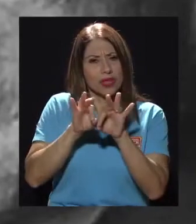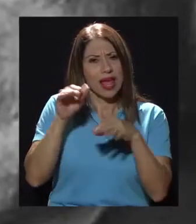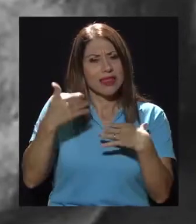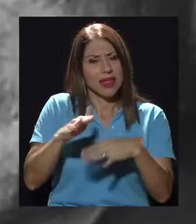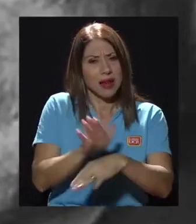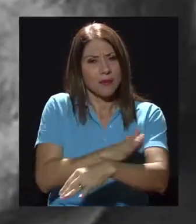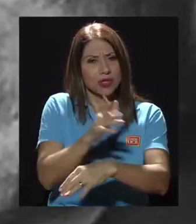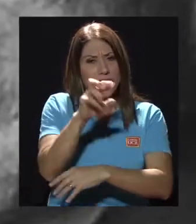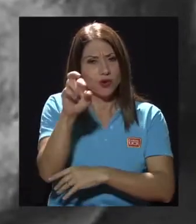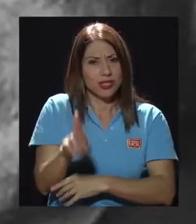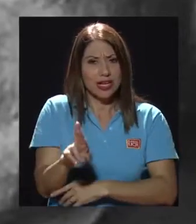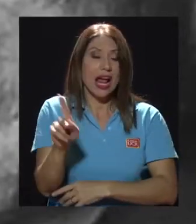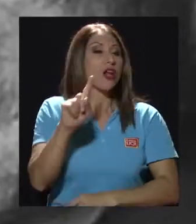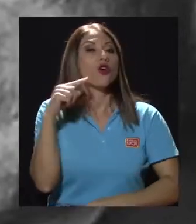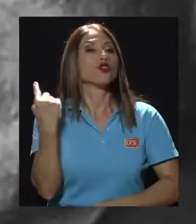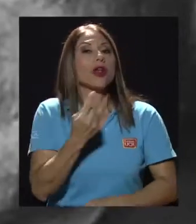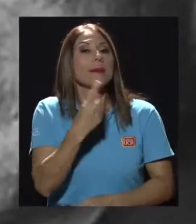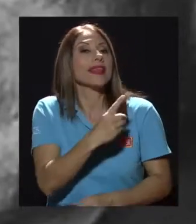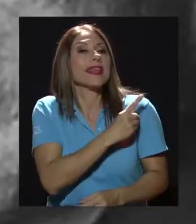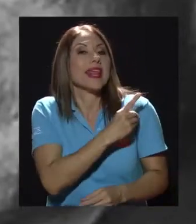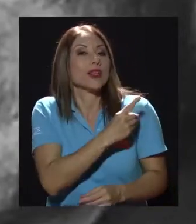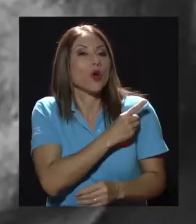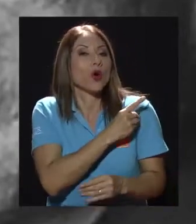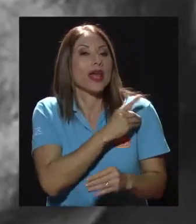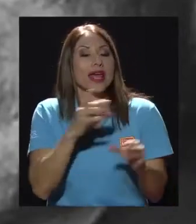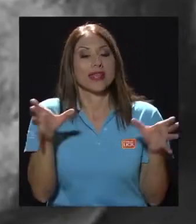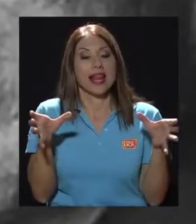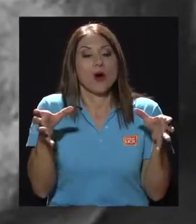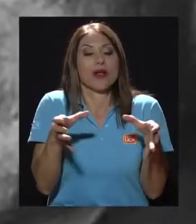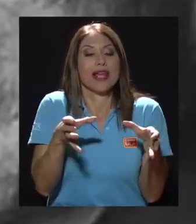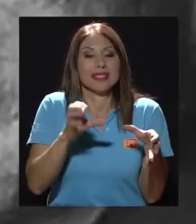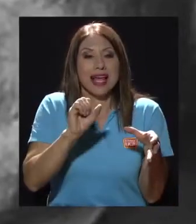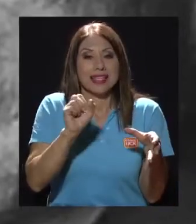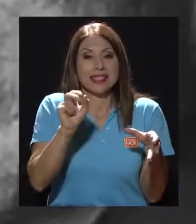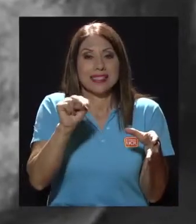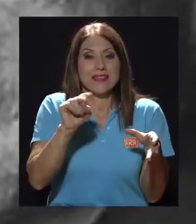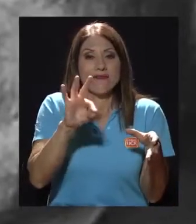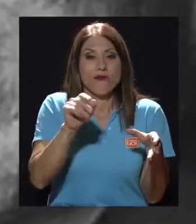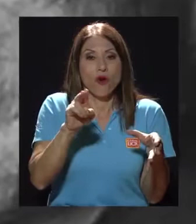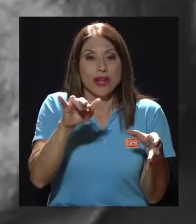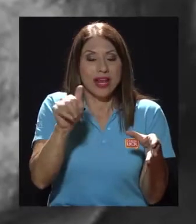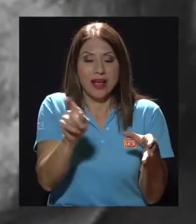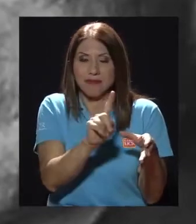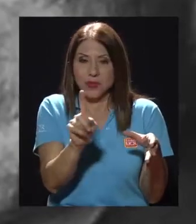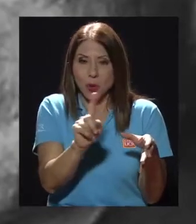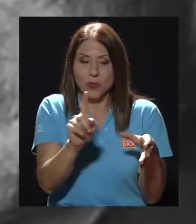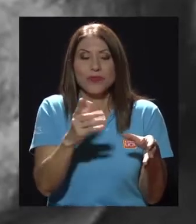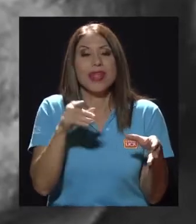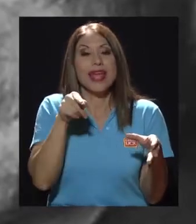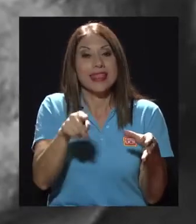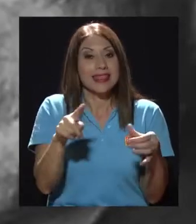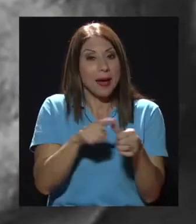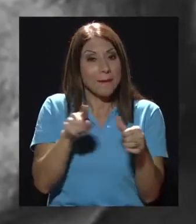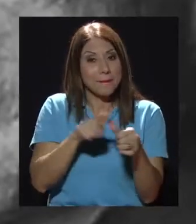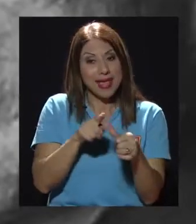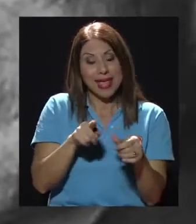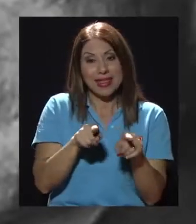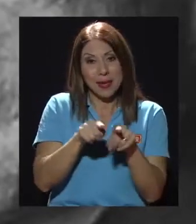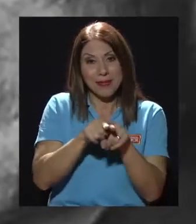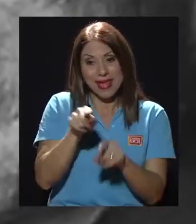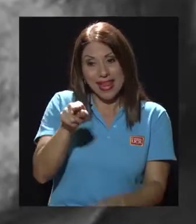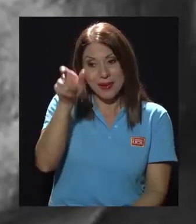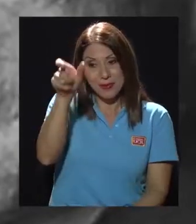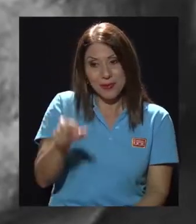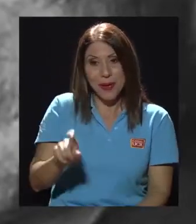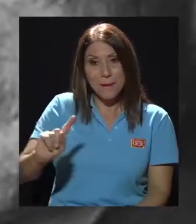Sinfónica Nacional como director titular en una época antes de la reforma de los años 70, sino que también fue la primera persona que